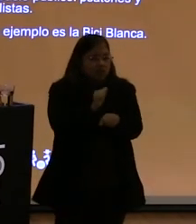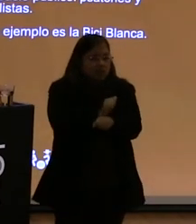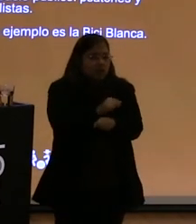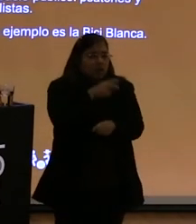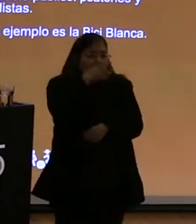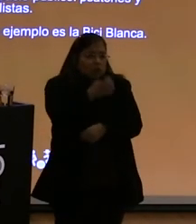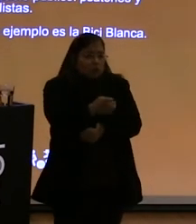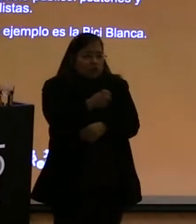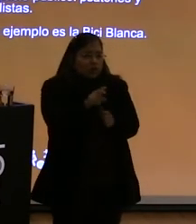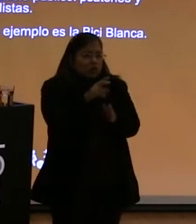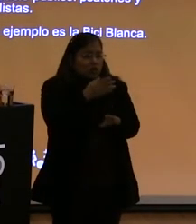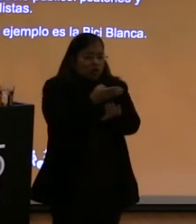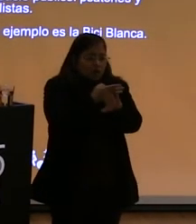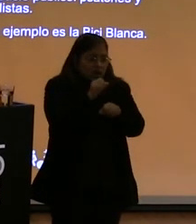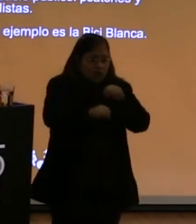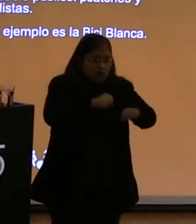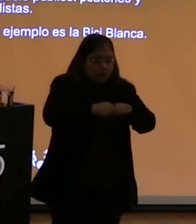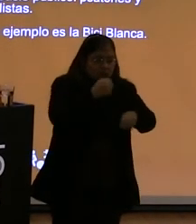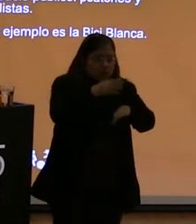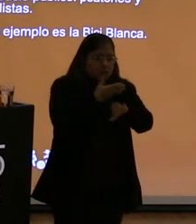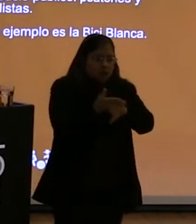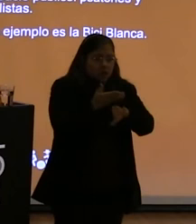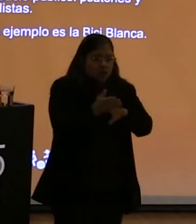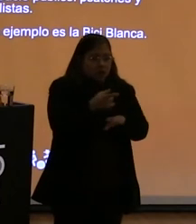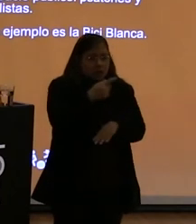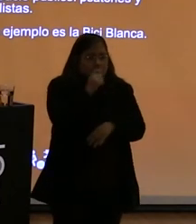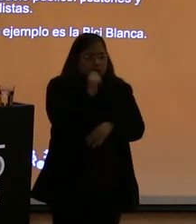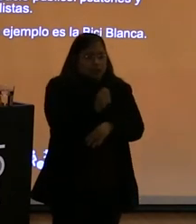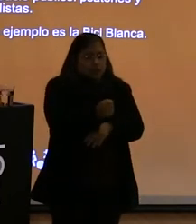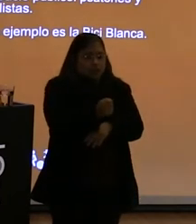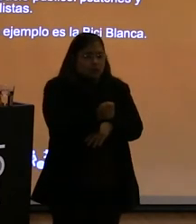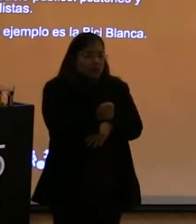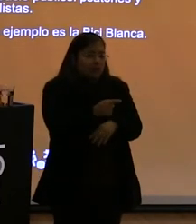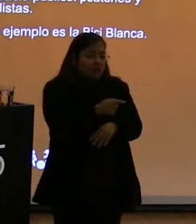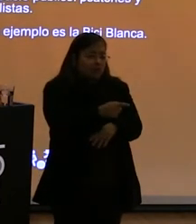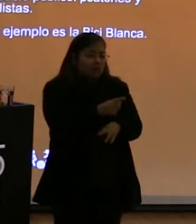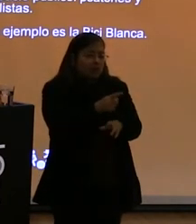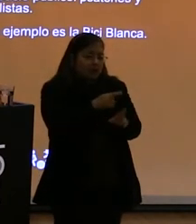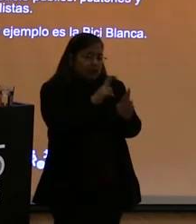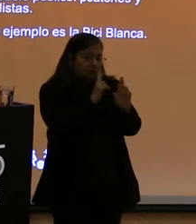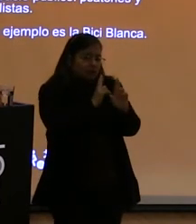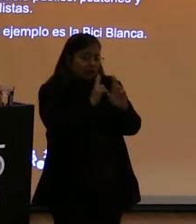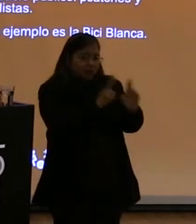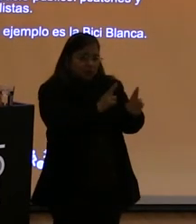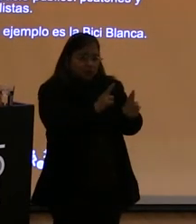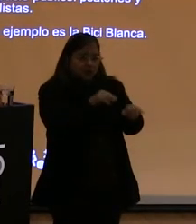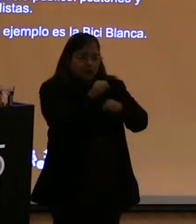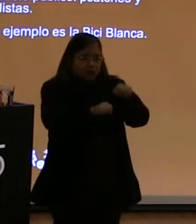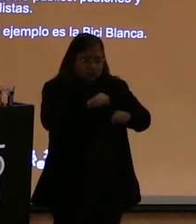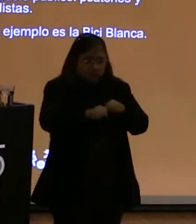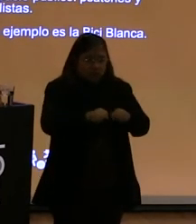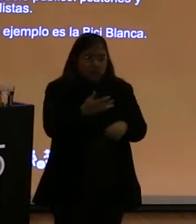por eso es que tratamos de hacer eventos como esto para simplemente expandir el movimiento por tener ciudades bicicleteras